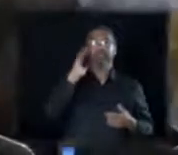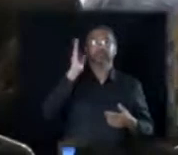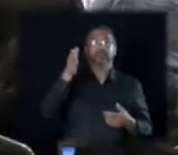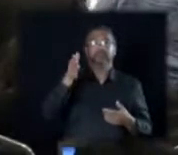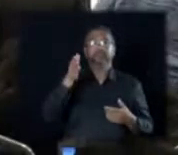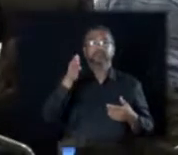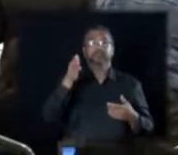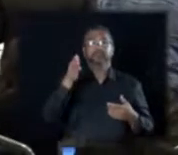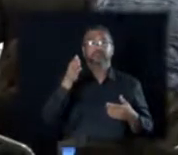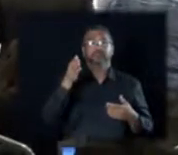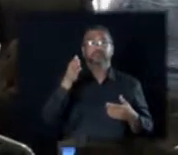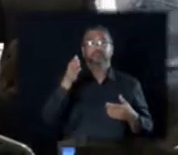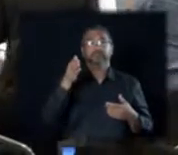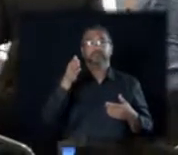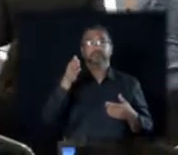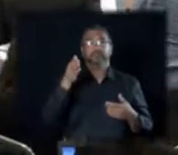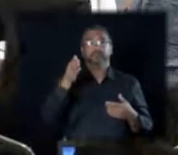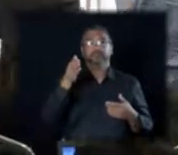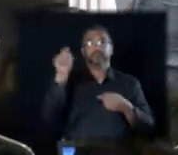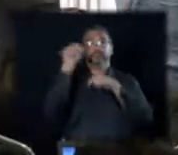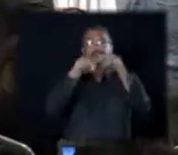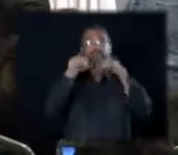el Tesoro. Dijo